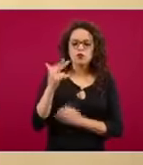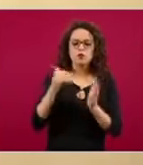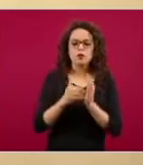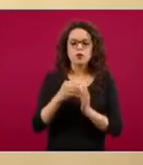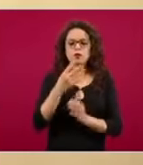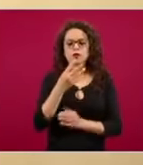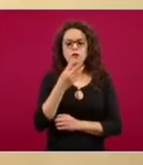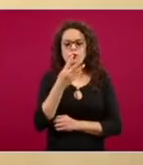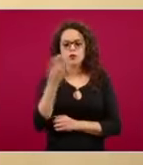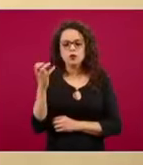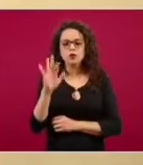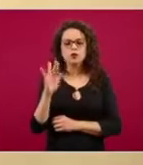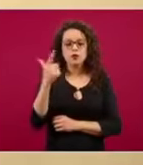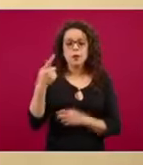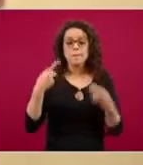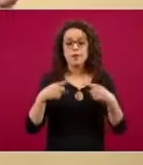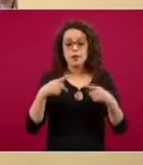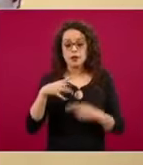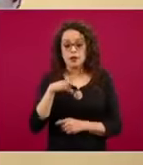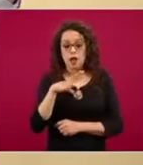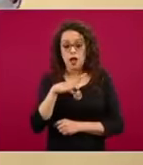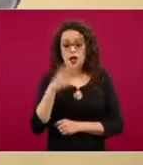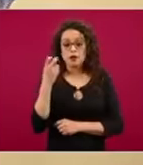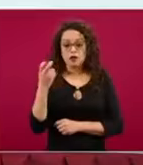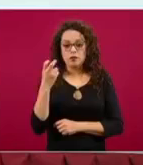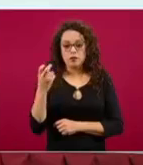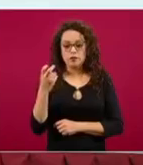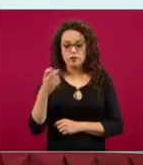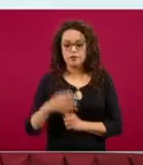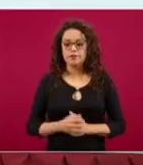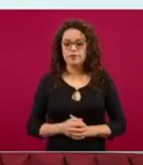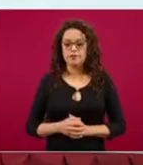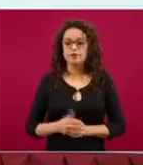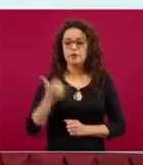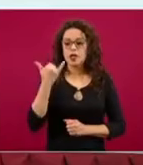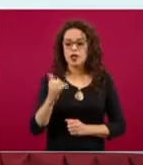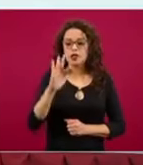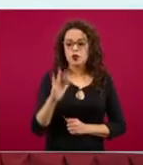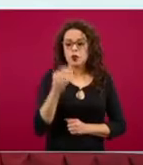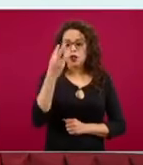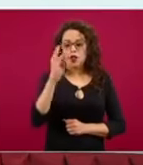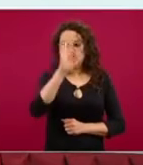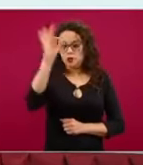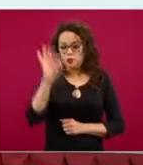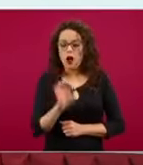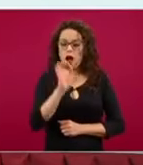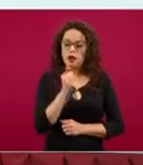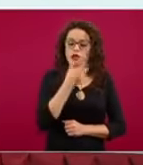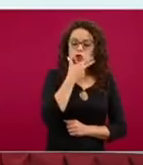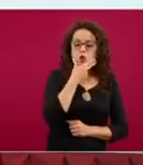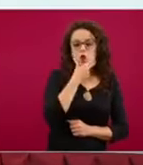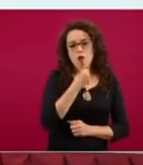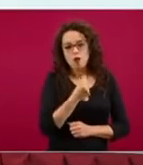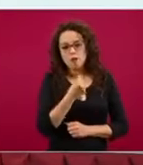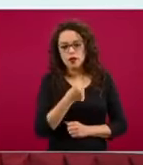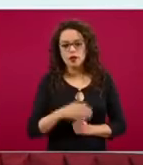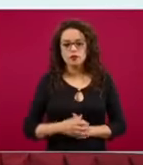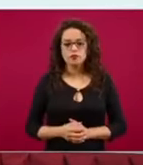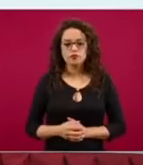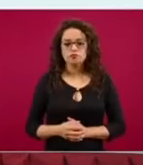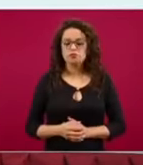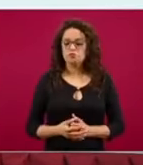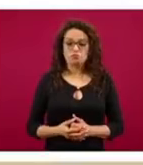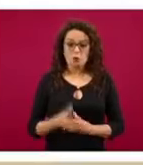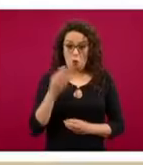38.457 las personas involucradas en los brotes, el 53% han sido hombres, prácticamente no ha habido una